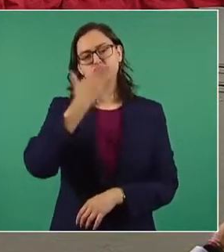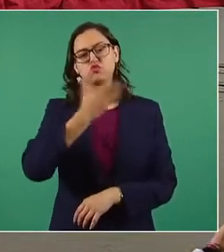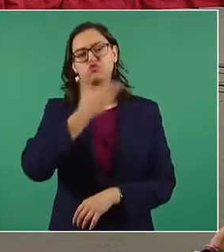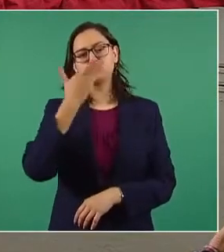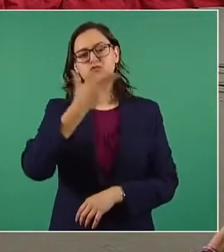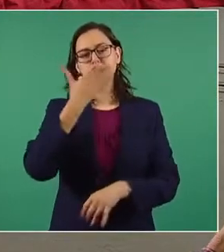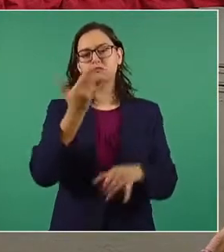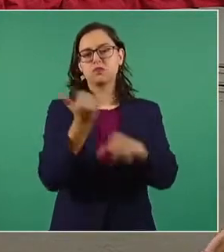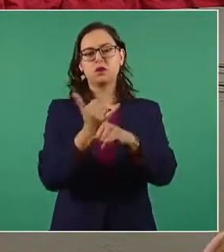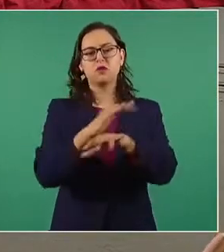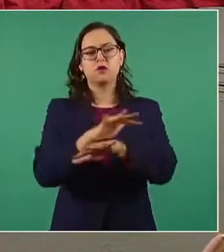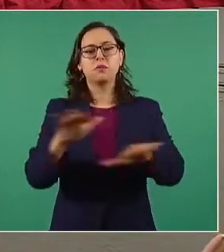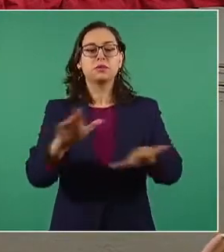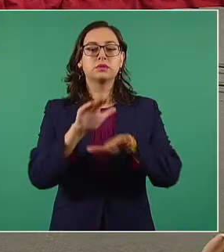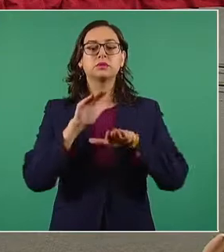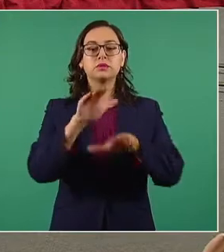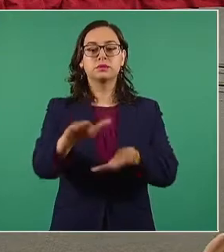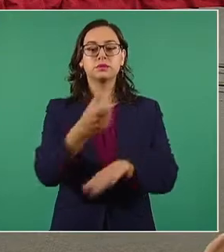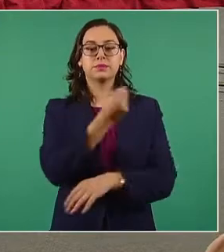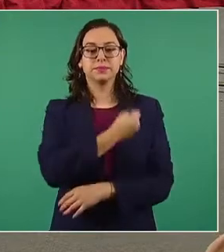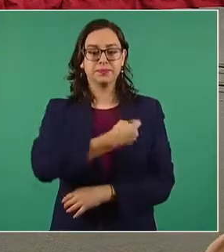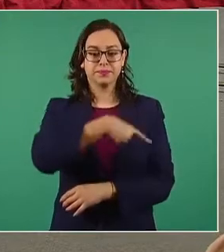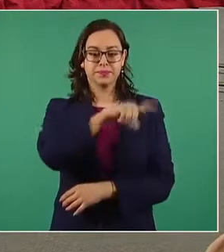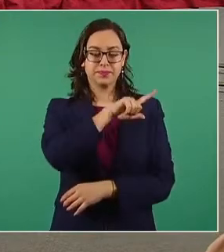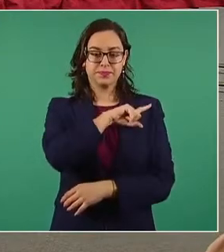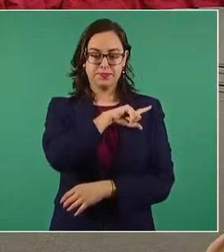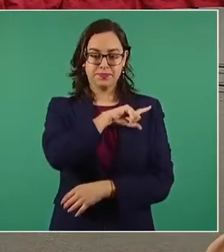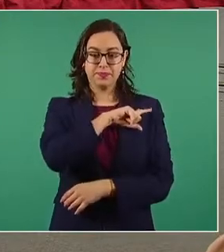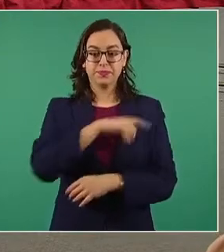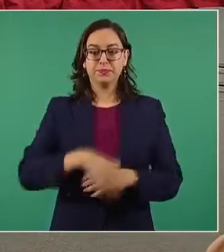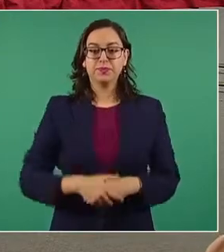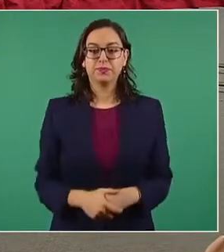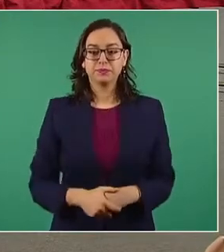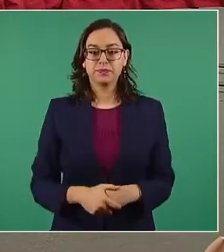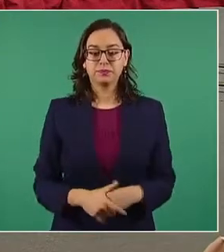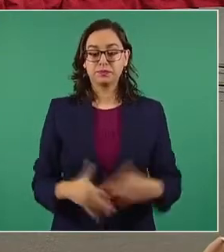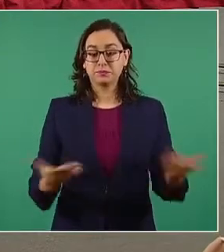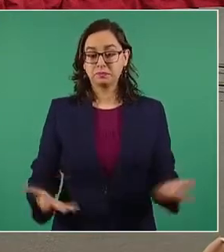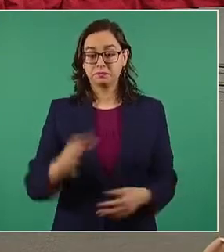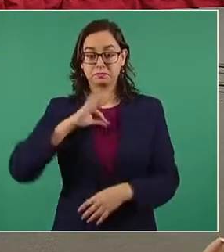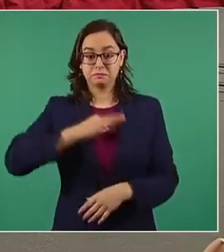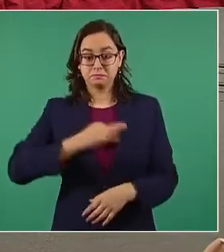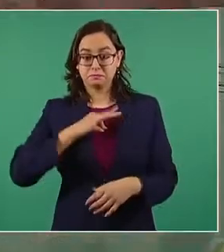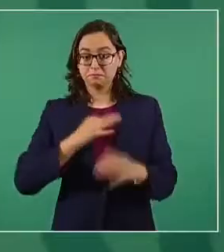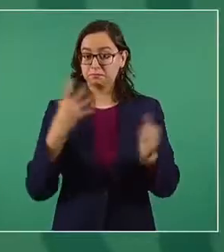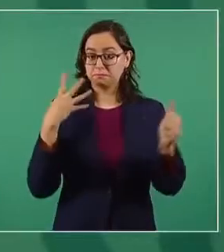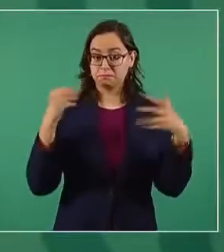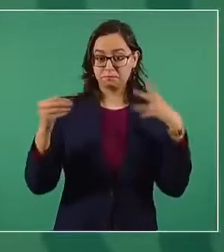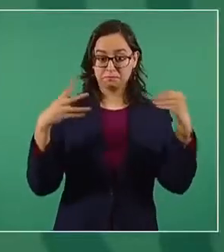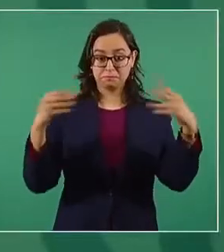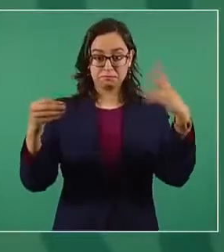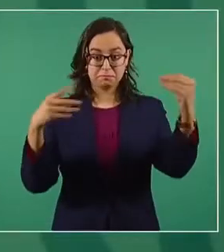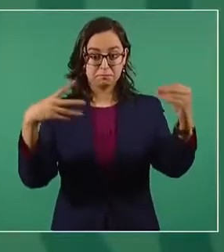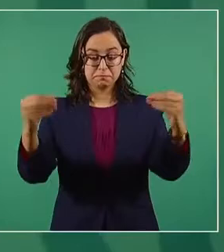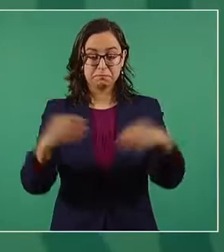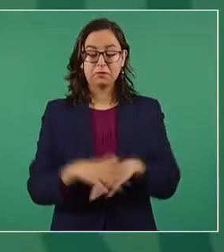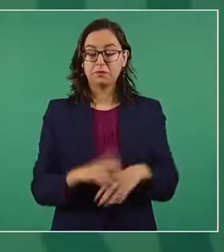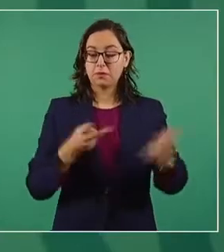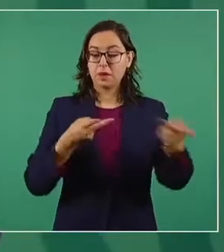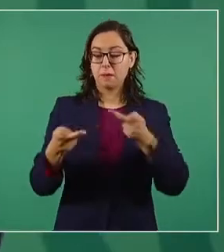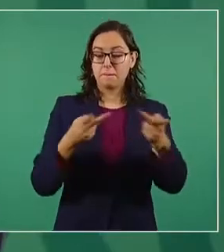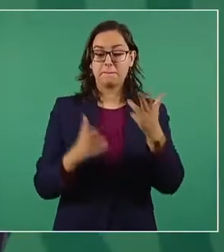relacionada con la salud, con la pandemia, el Plan Nacional de